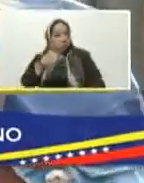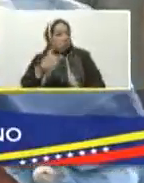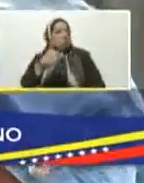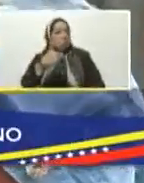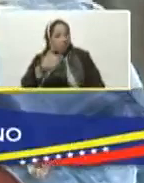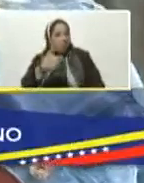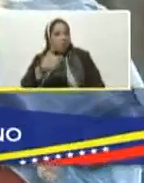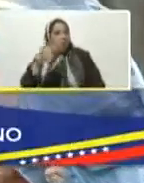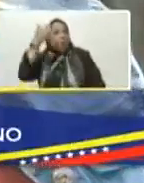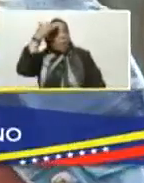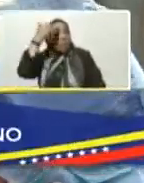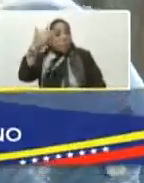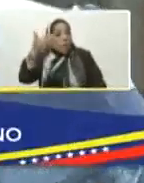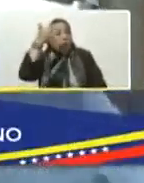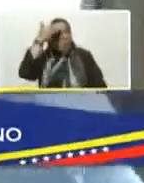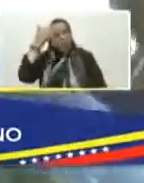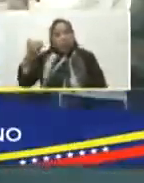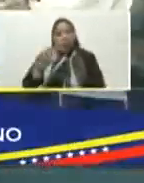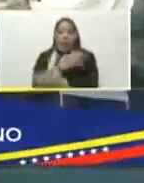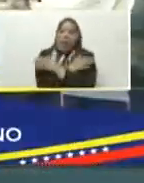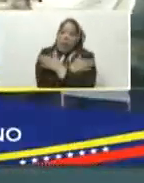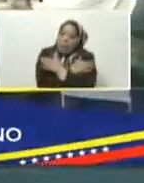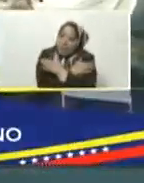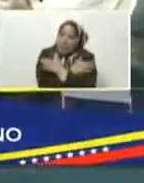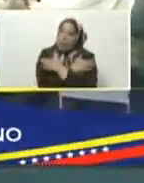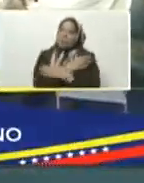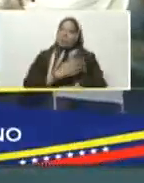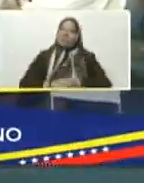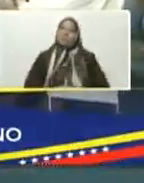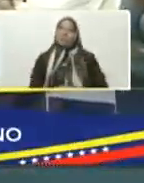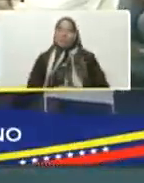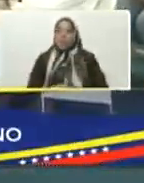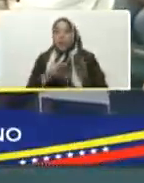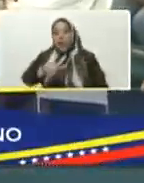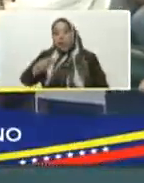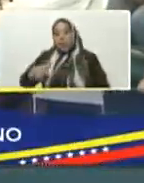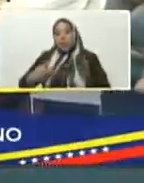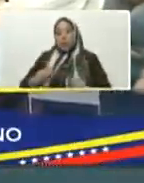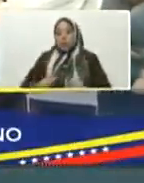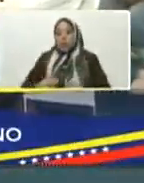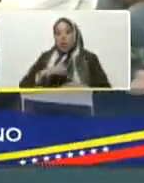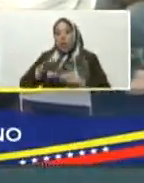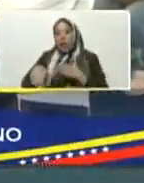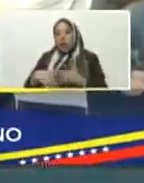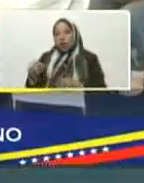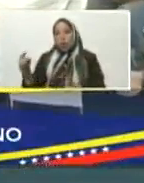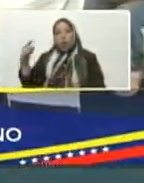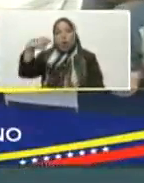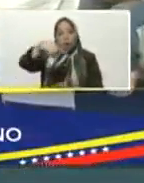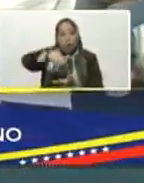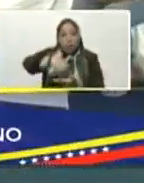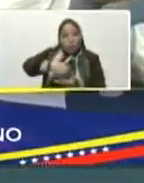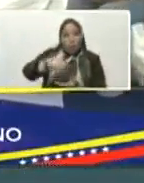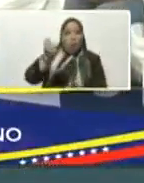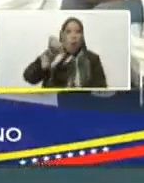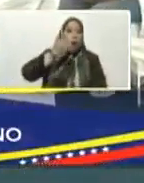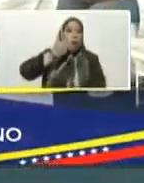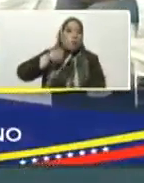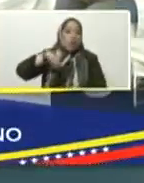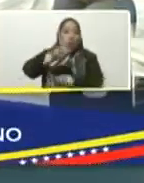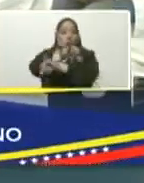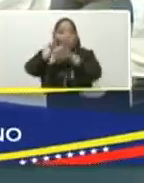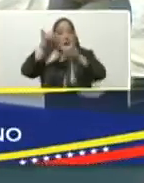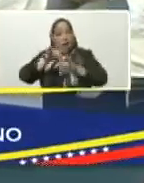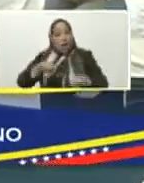Bueno, mi saludo, mi abrazo a los guayos, a Valencia y a todo Carabobo. Feliz de estar en